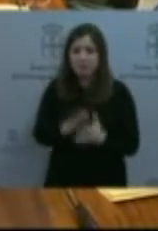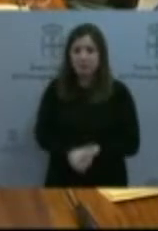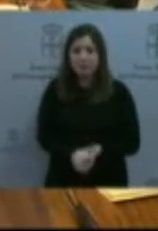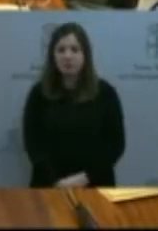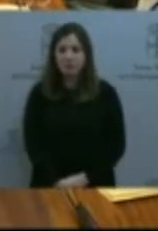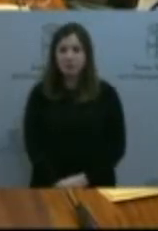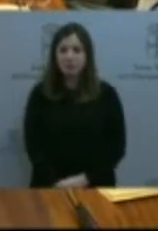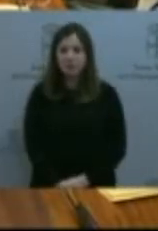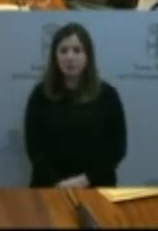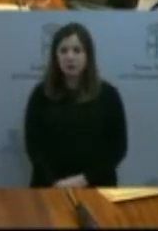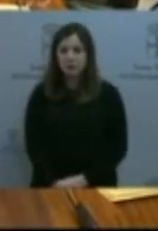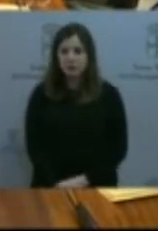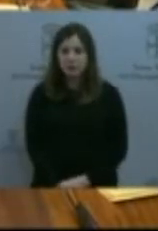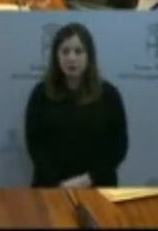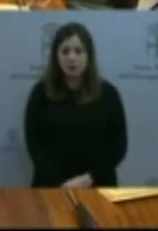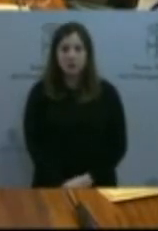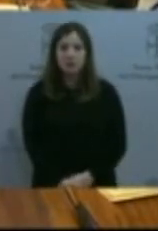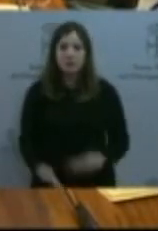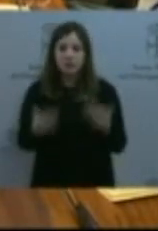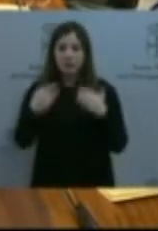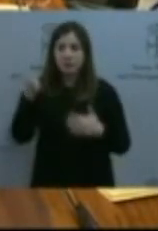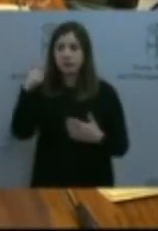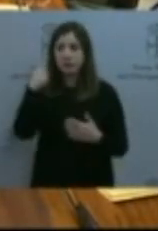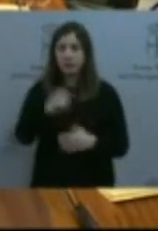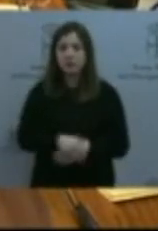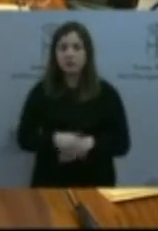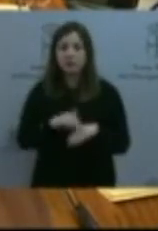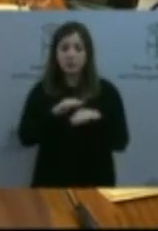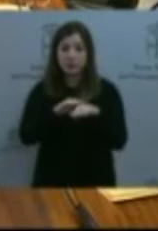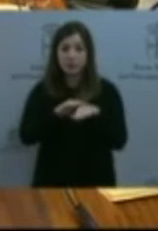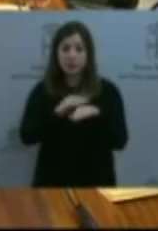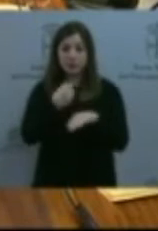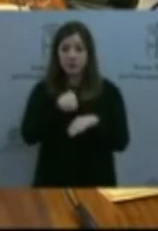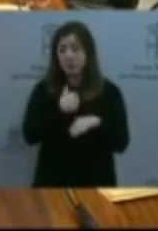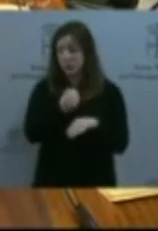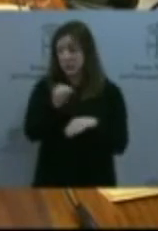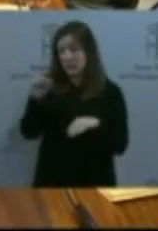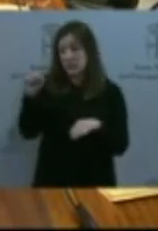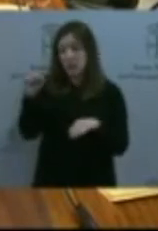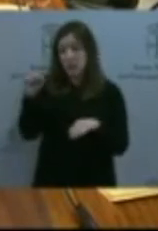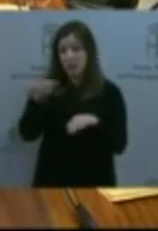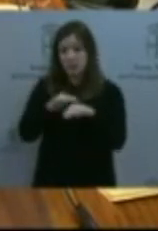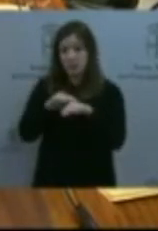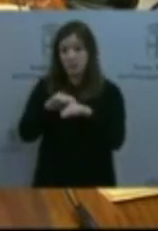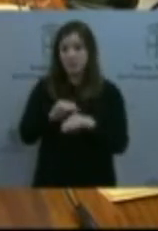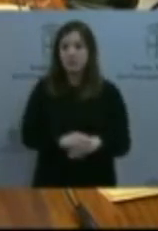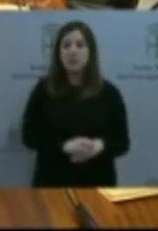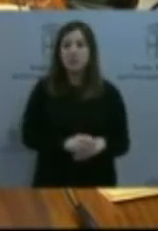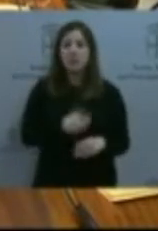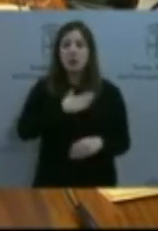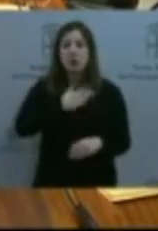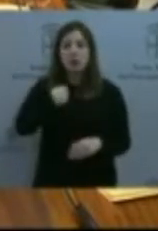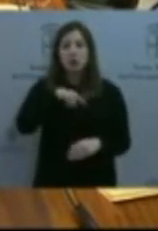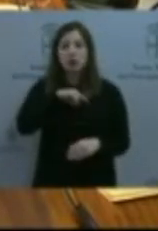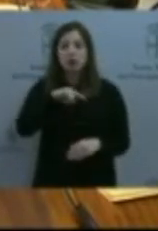la igualdad. Disculpe que le dé la espalda, señoría. Mire, nosotros buscamos soluciones a los problemas, no problemas a las